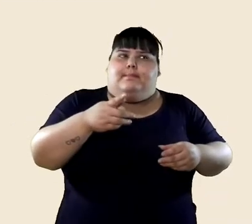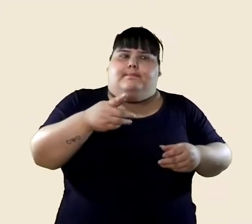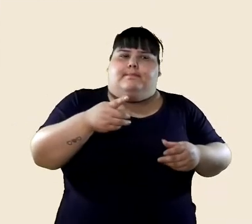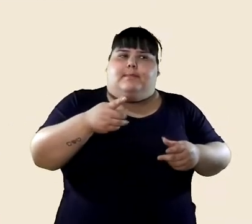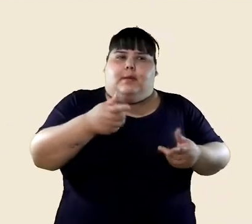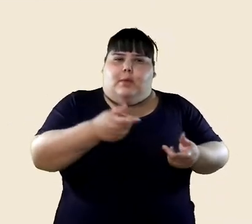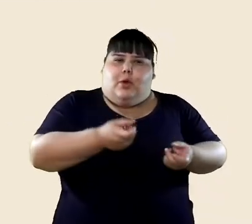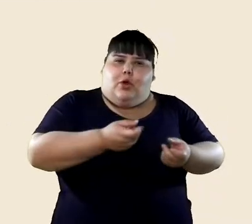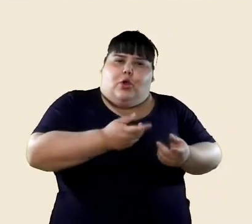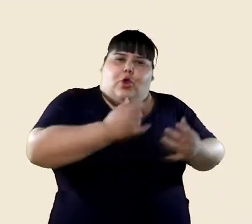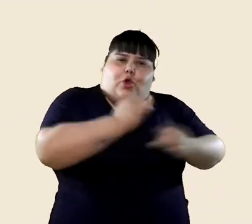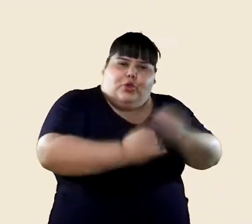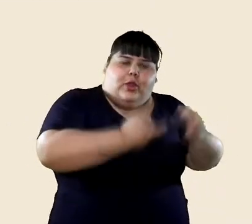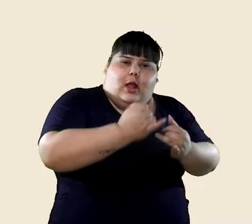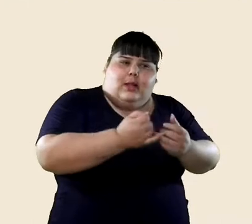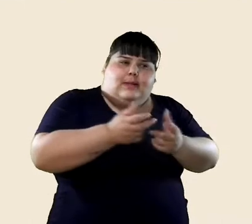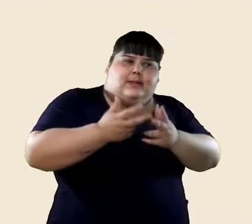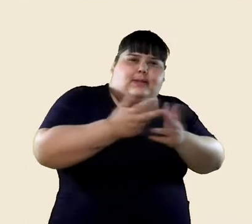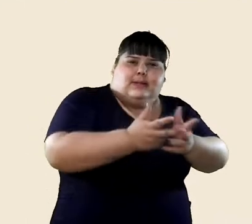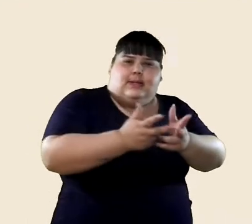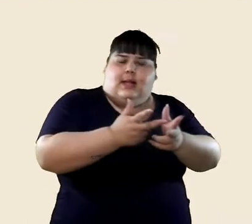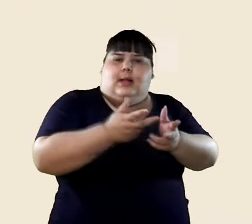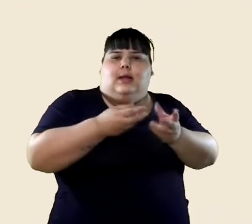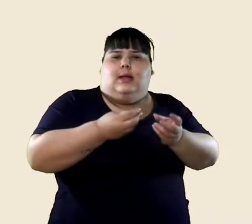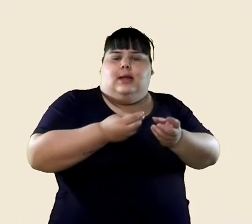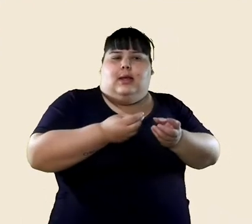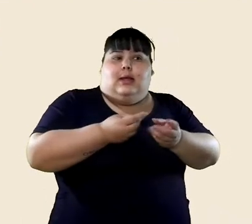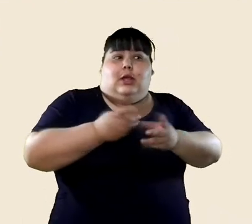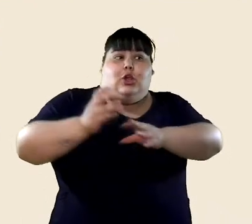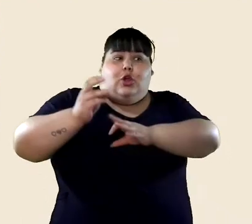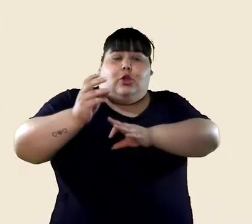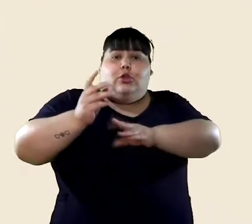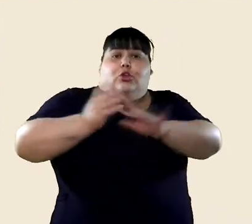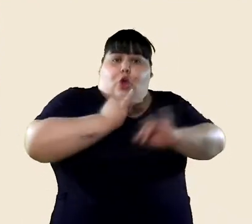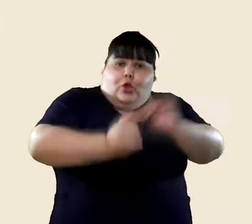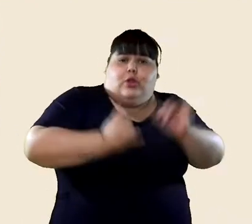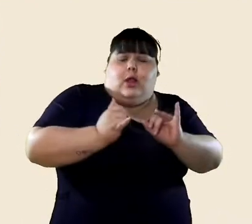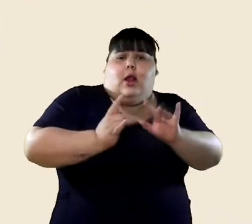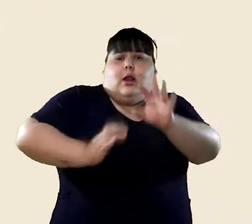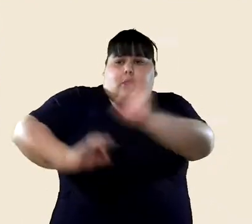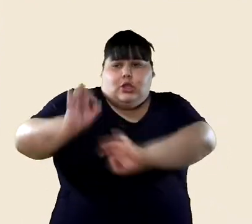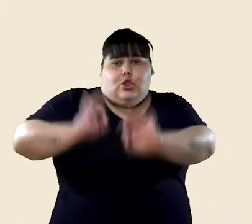tramitárselo, decírselo en palabras, contarle historias, contarle,